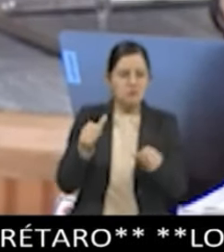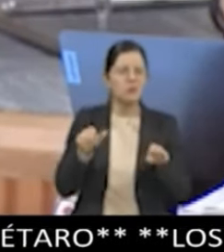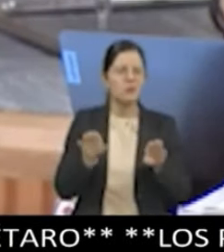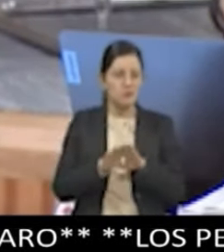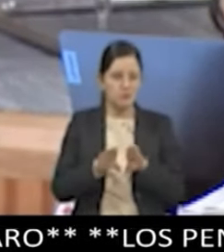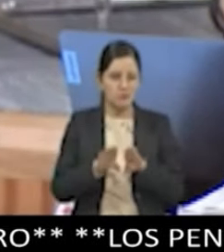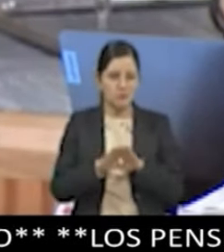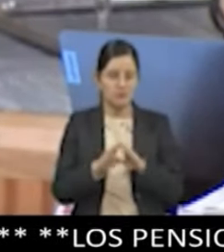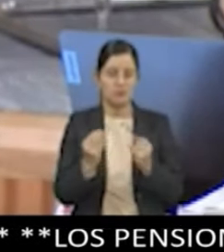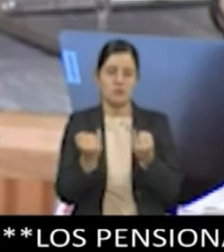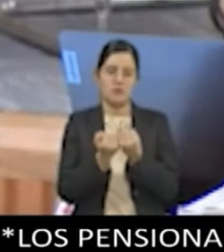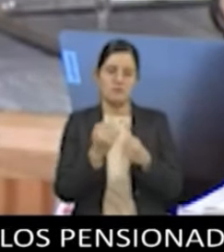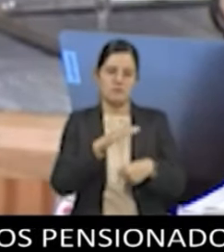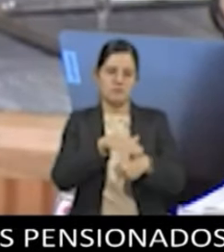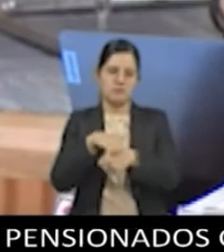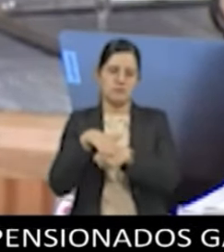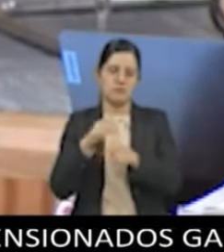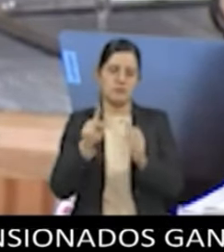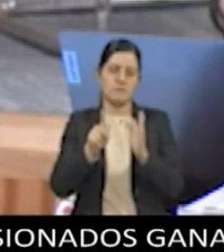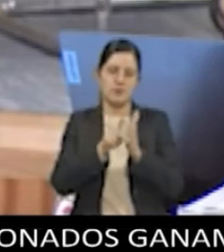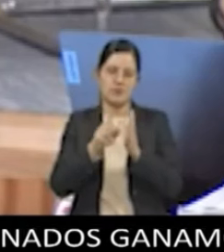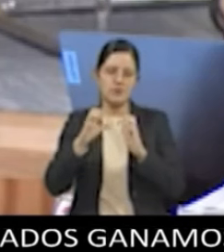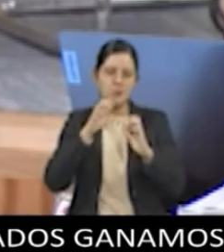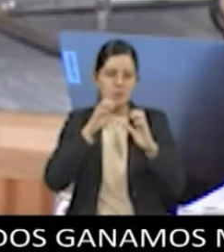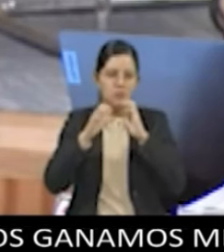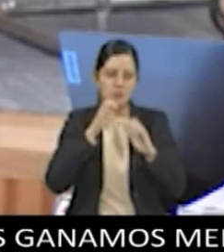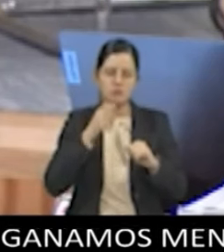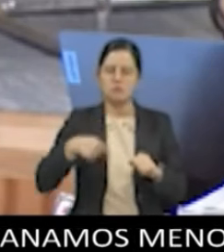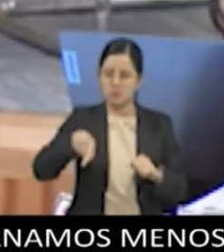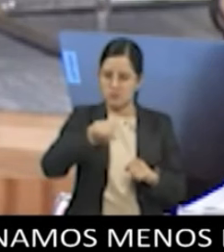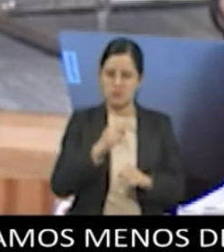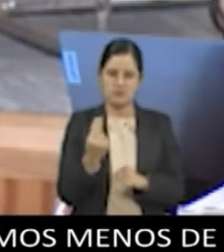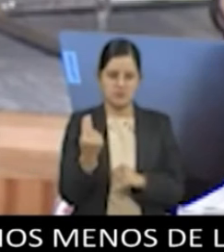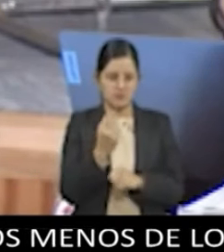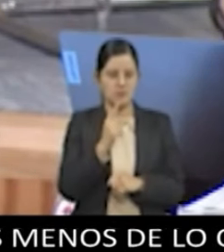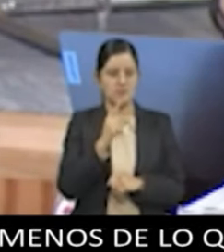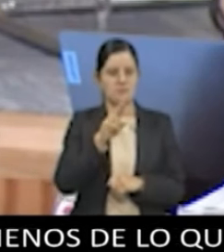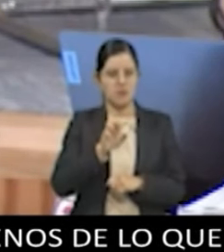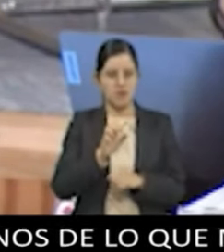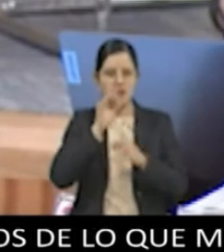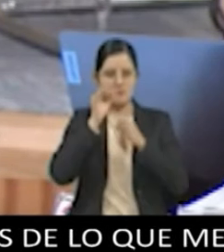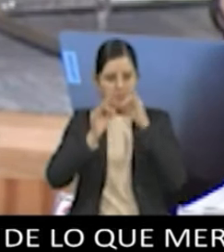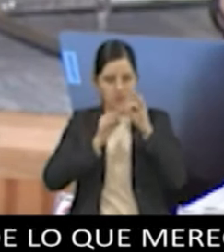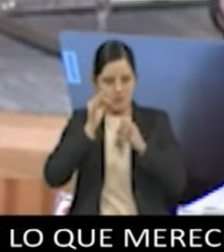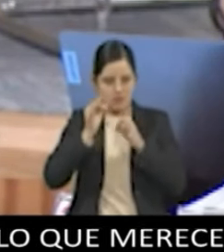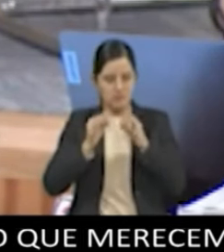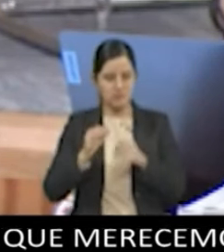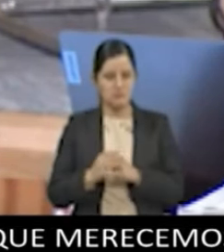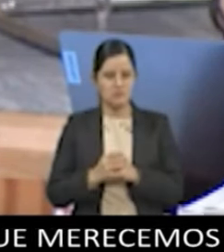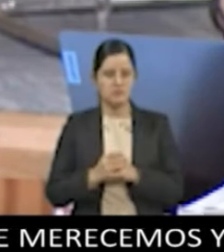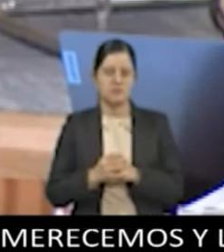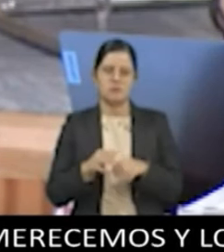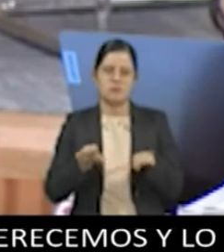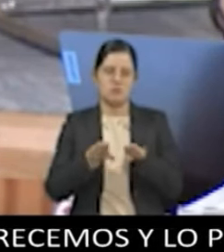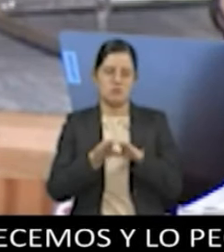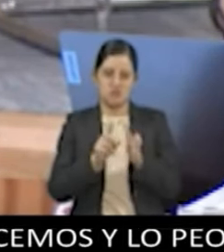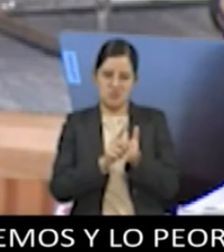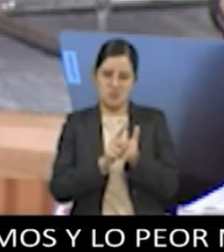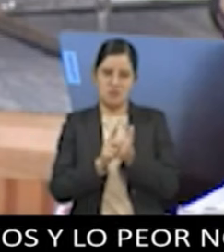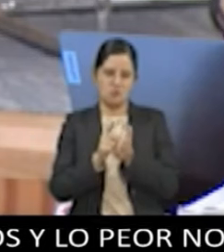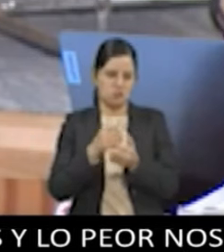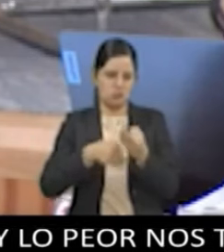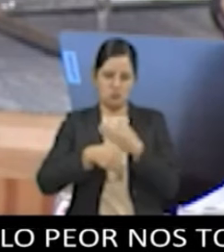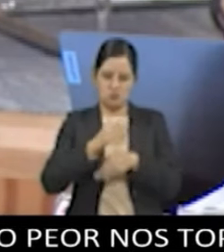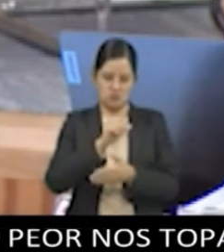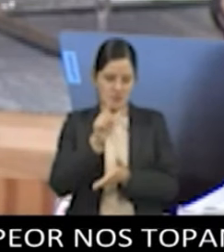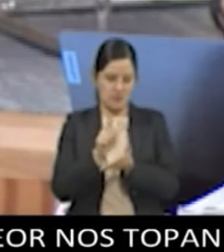sin embargo pues es muy grave, así lo consideró, que se le otorgaran más facultades a la presidencia del INE. Y ya después de la